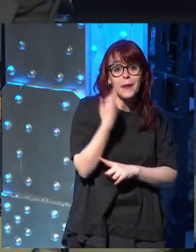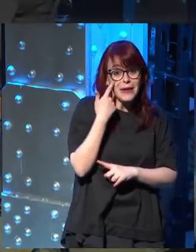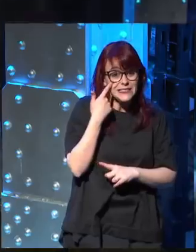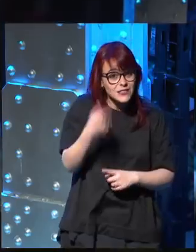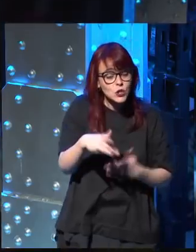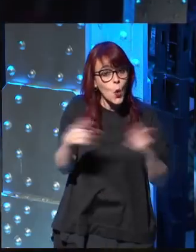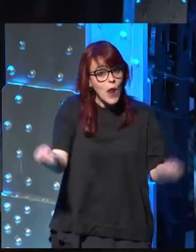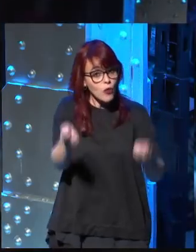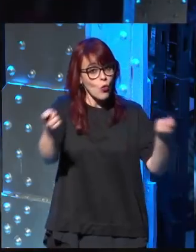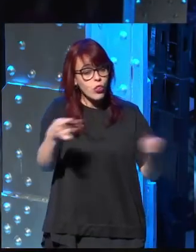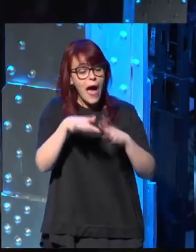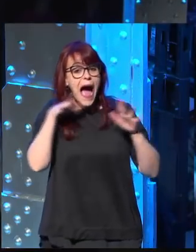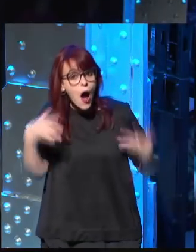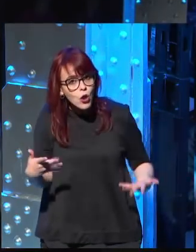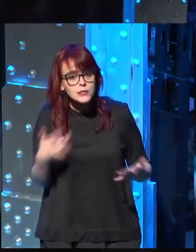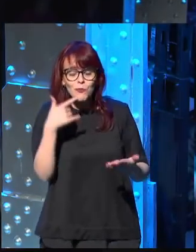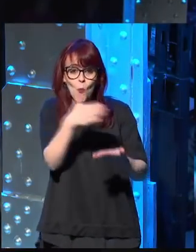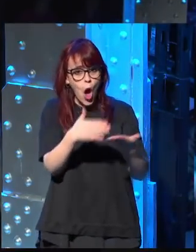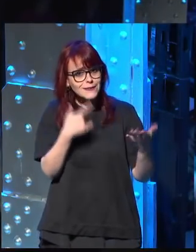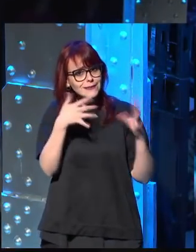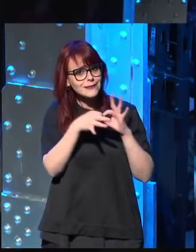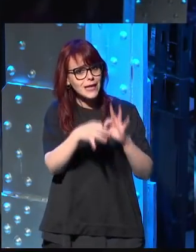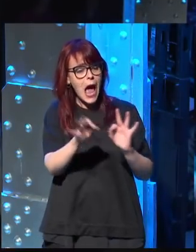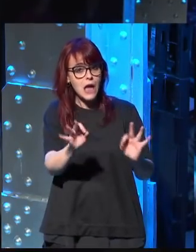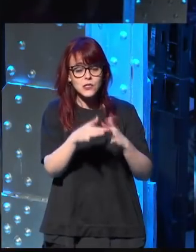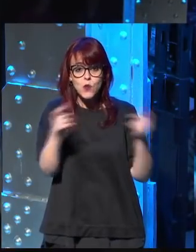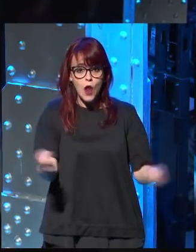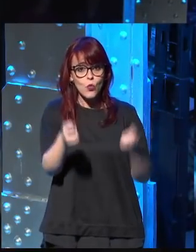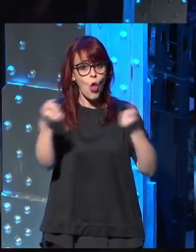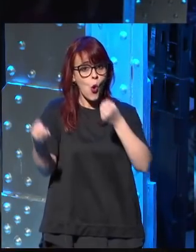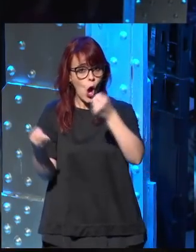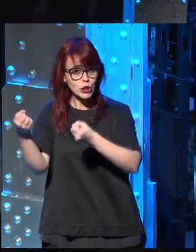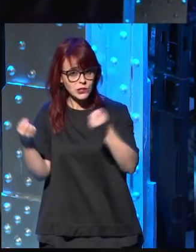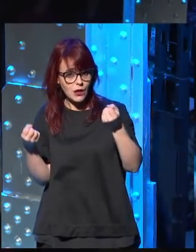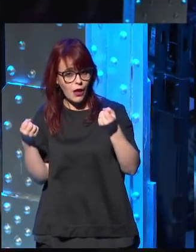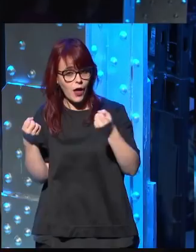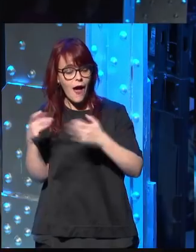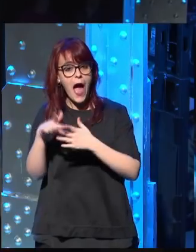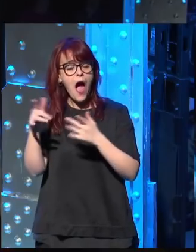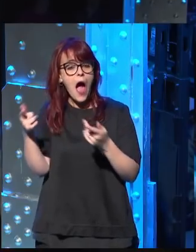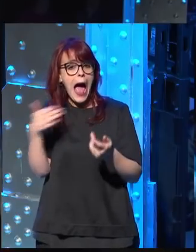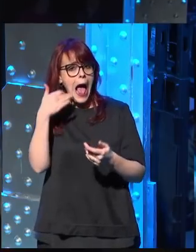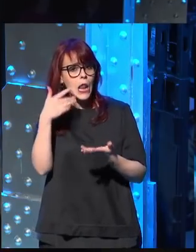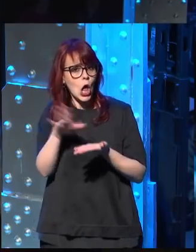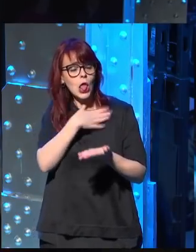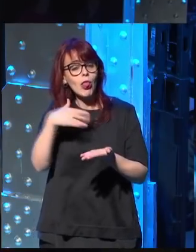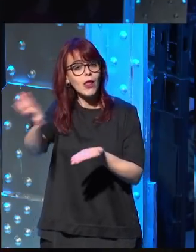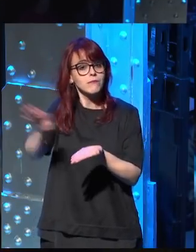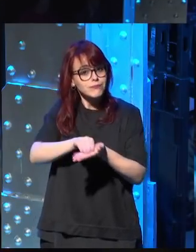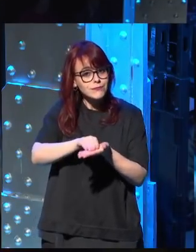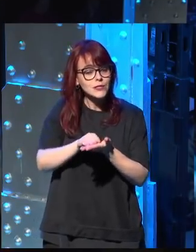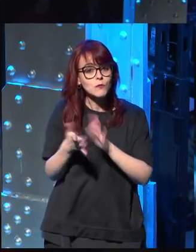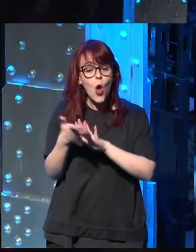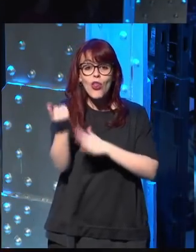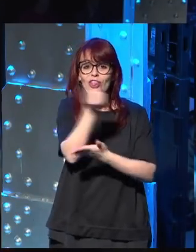esto es un anuncio, el momento es ahora, es muy poético. Y esto está sacado de un anuncio de un coche, o del anuncio de un coche, o de lo que sea. Pero tú pones